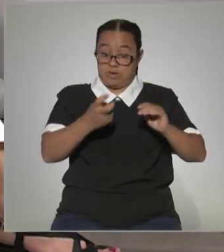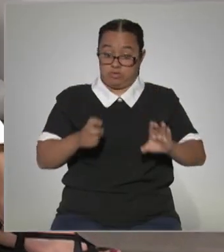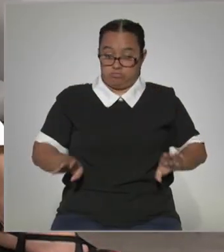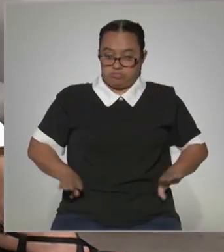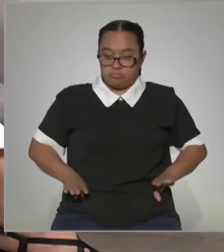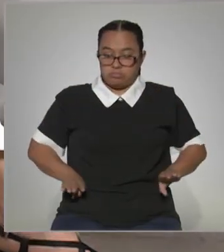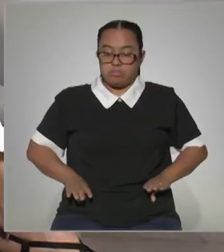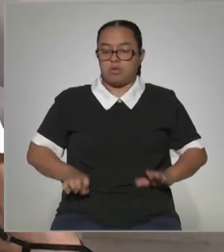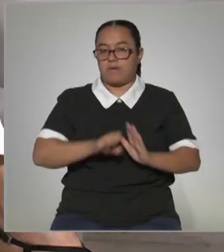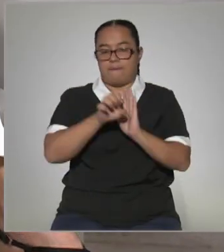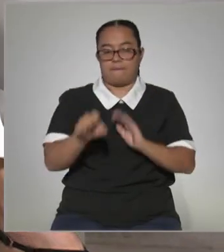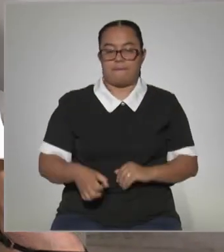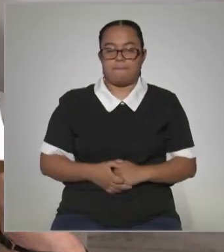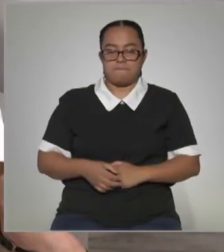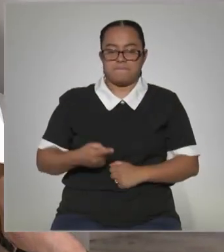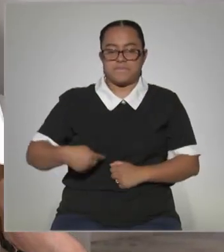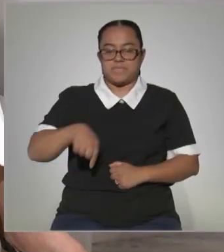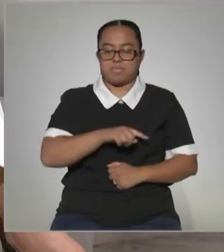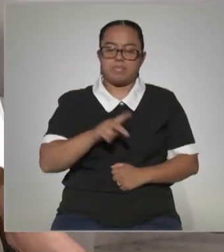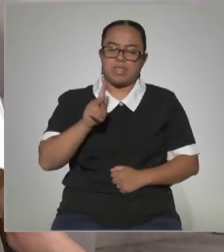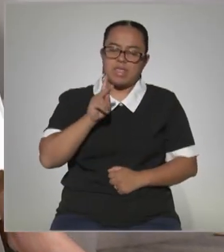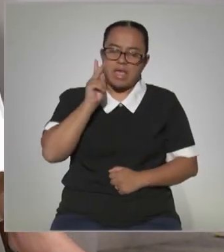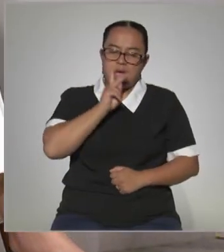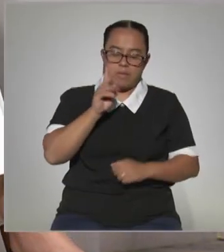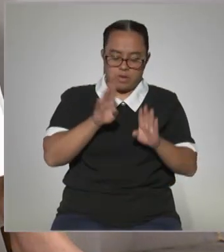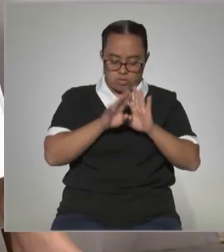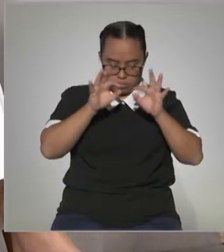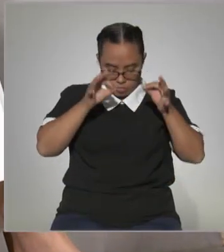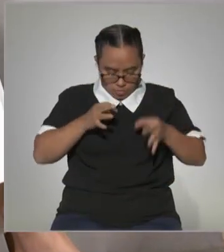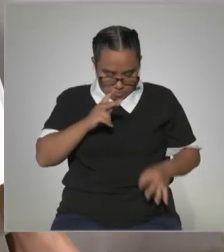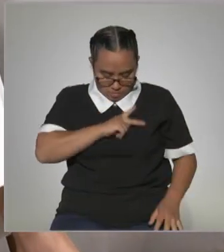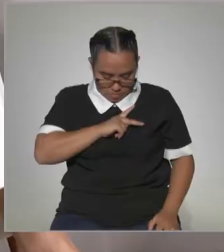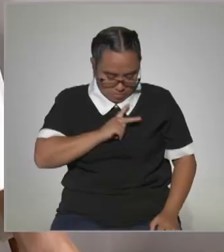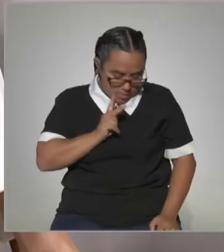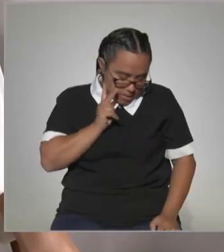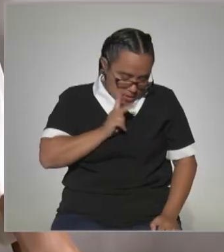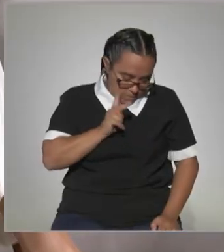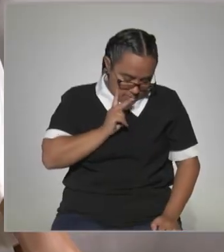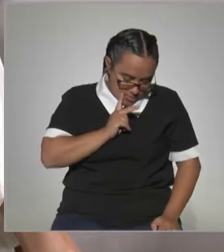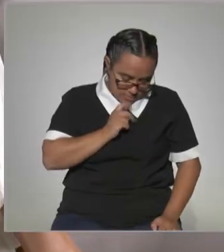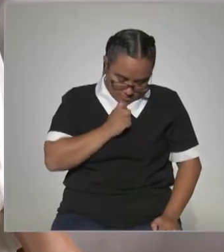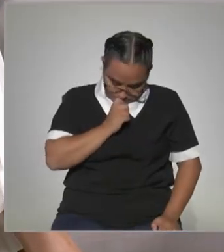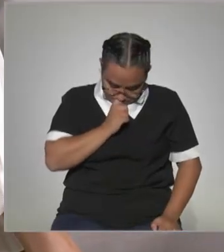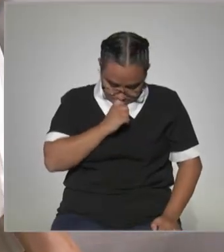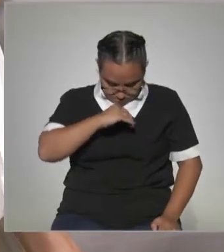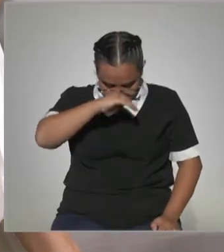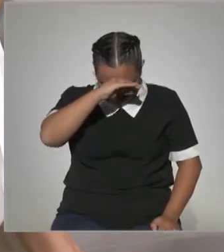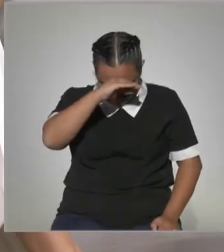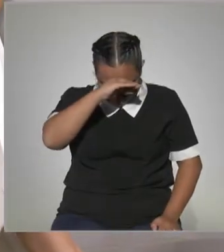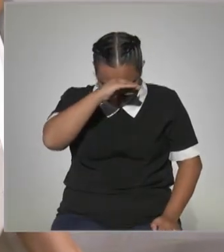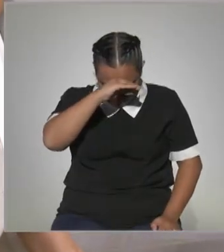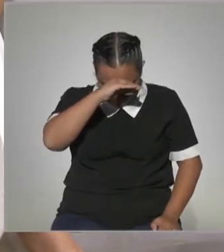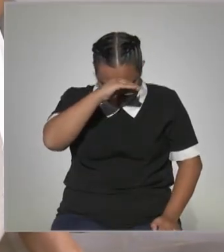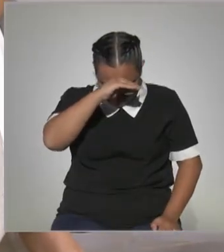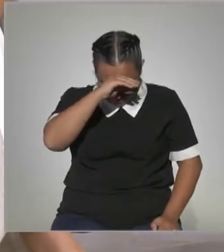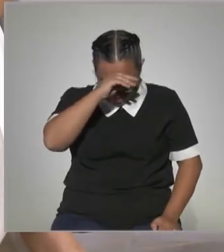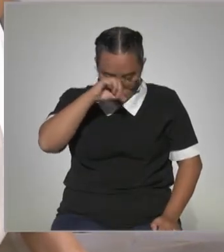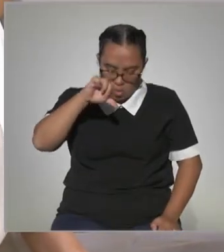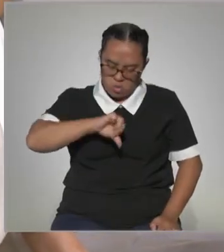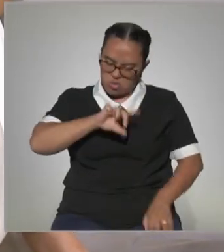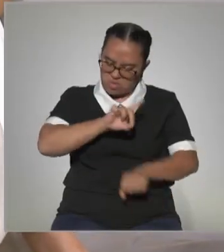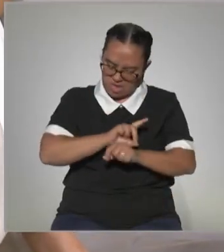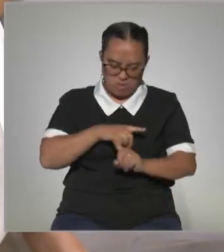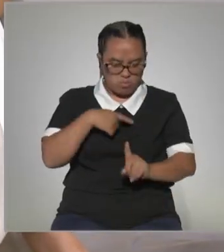Esto de que nosotros hacer el priming con nosotros mismos, ¿no? Es decir, nosotros mismos decirnos, ¿no? A mí va a ser un buen